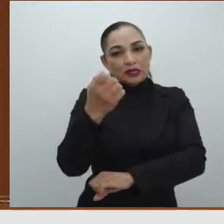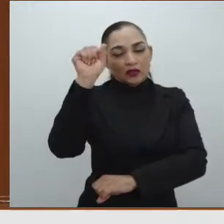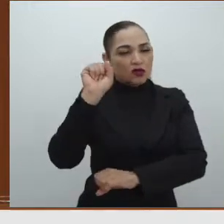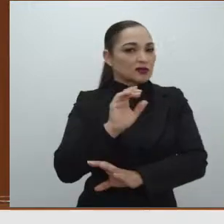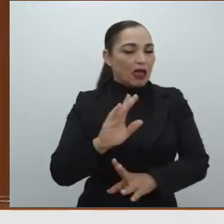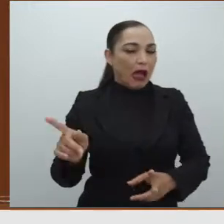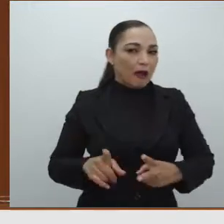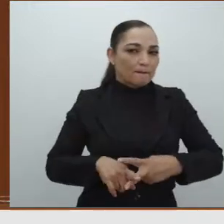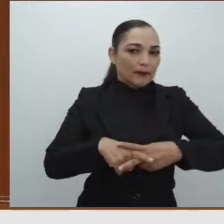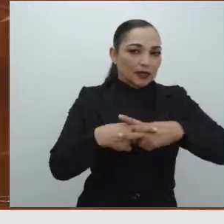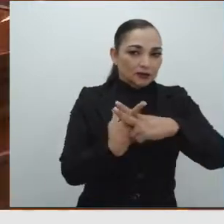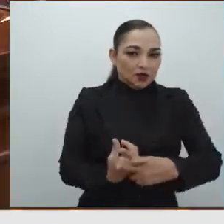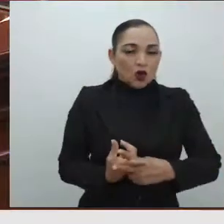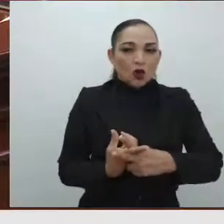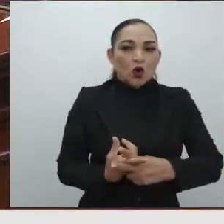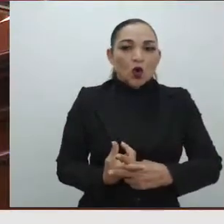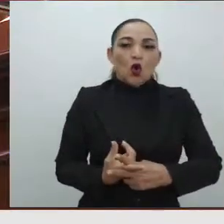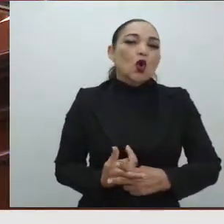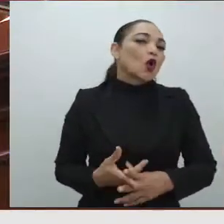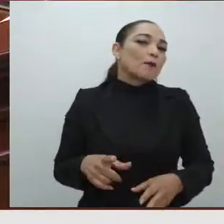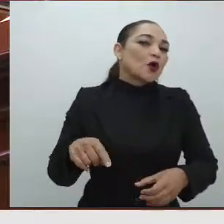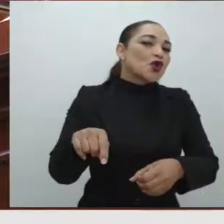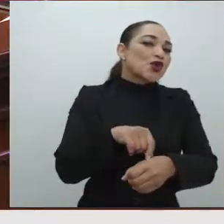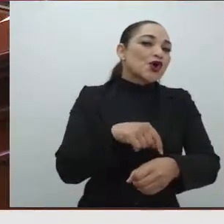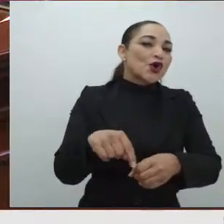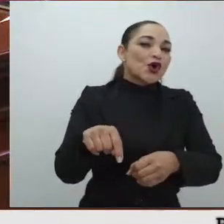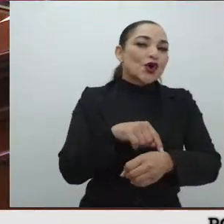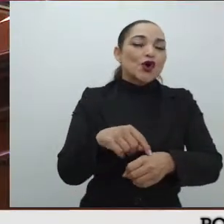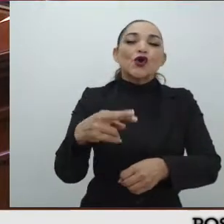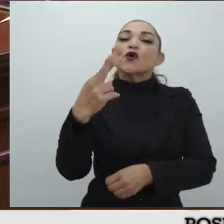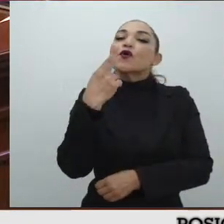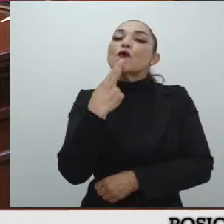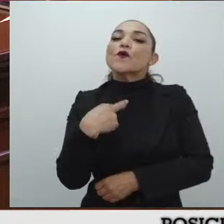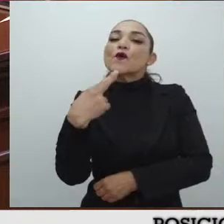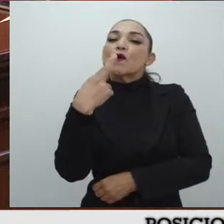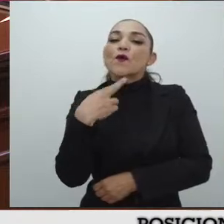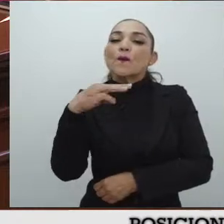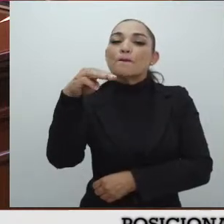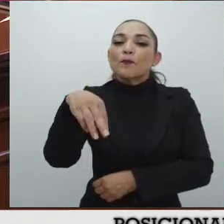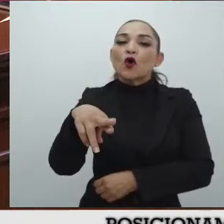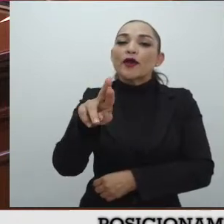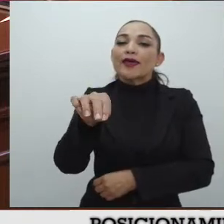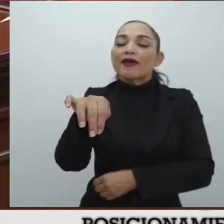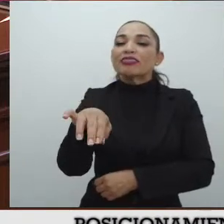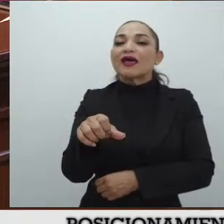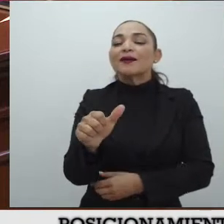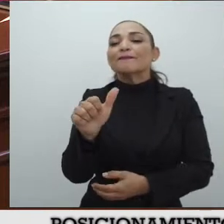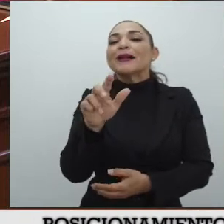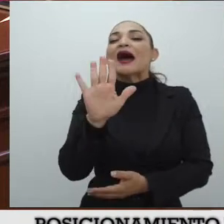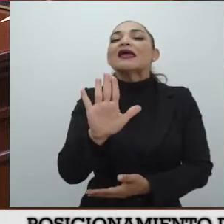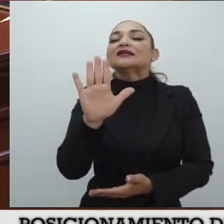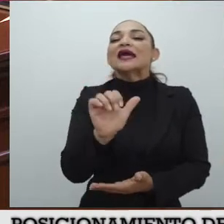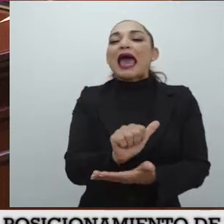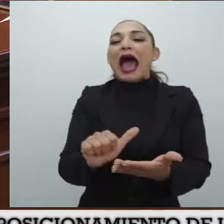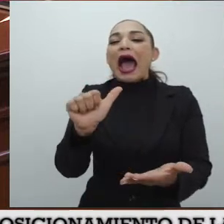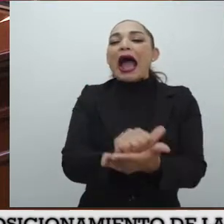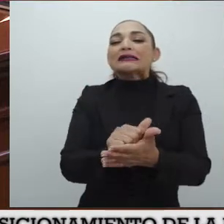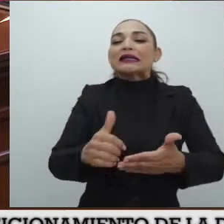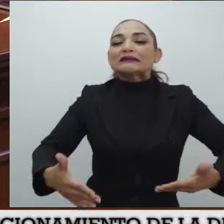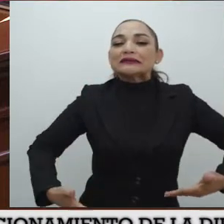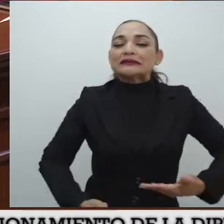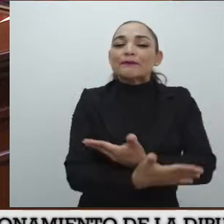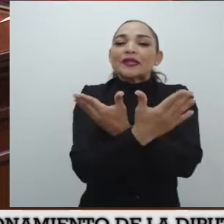comenzado vestida de rojo morena y su acta de nacimiento, su